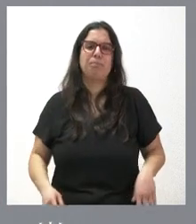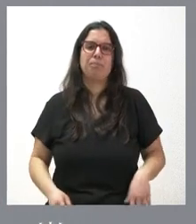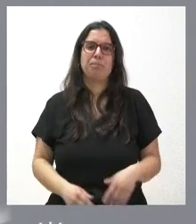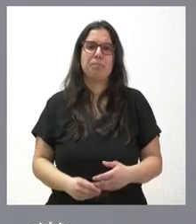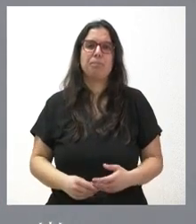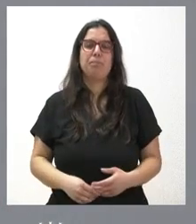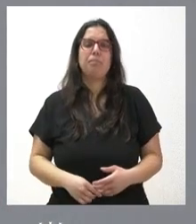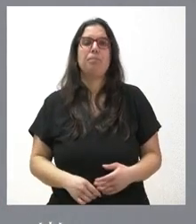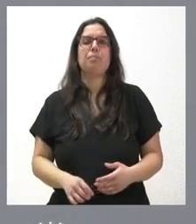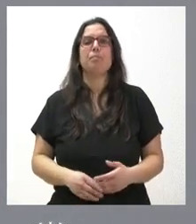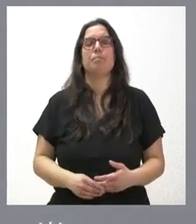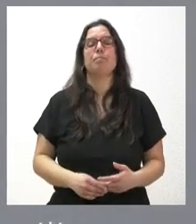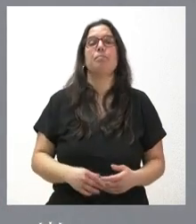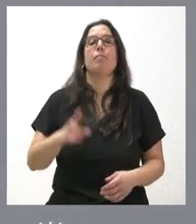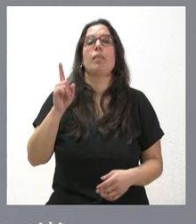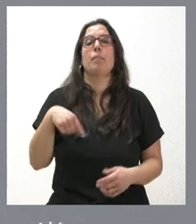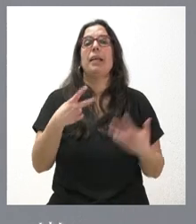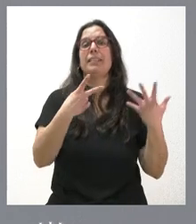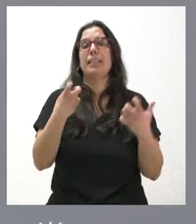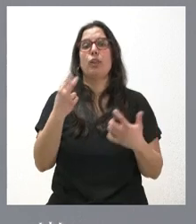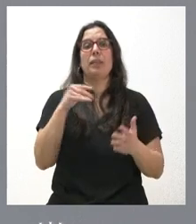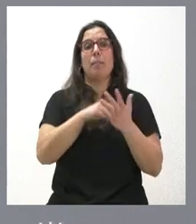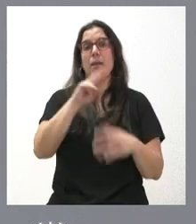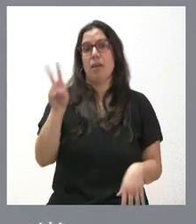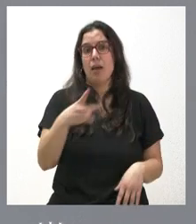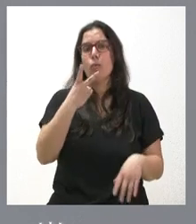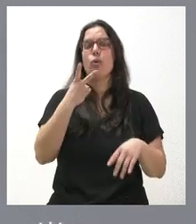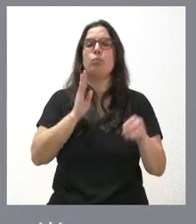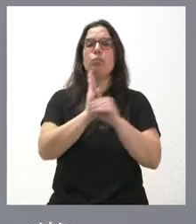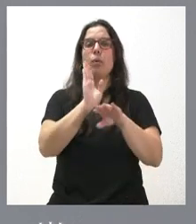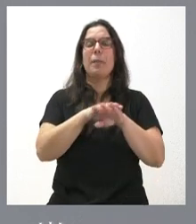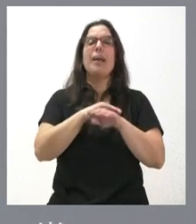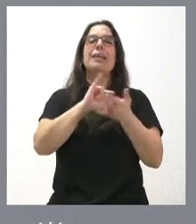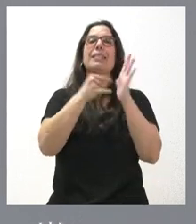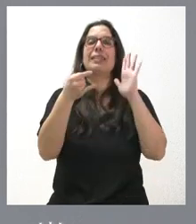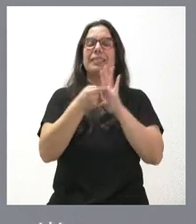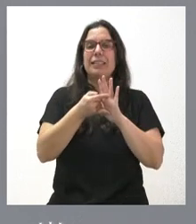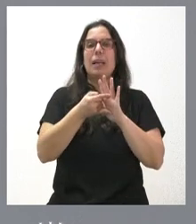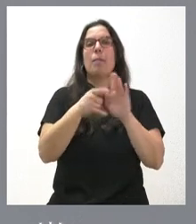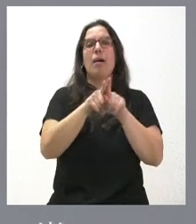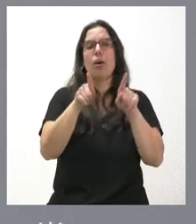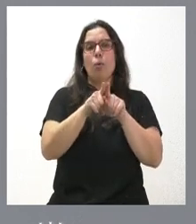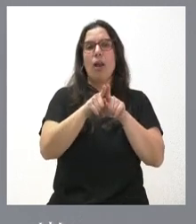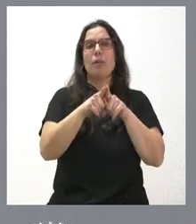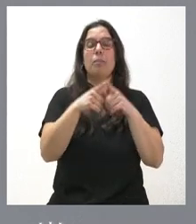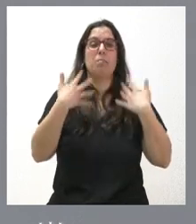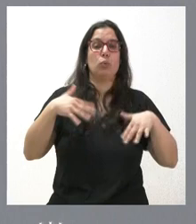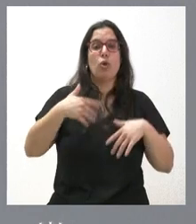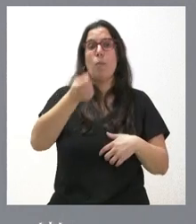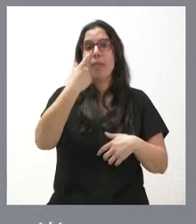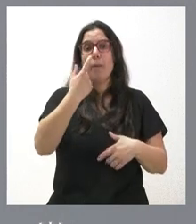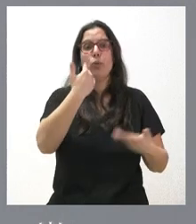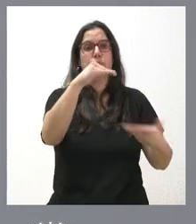conocen se destinan 720,000 para nuevos sistemas de dispensación automática de medicamentos y vestuarios en el complejo